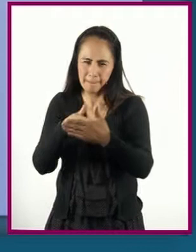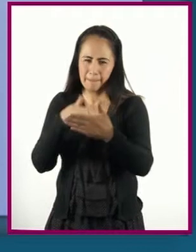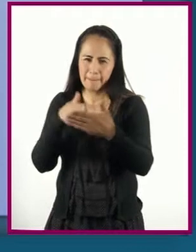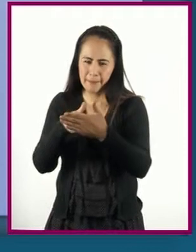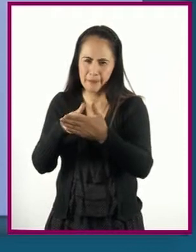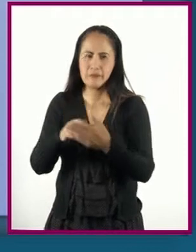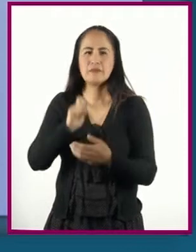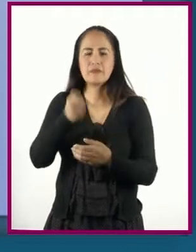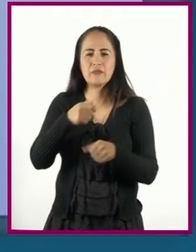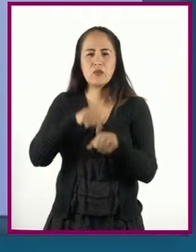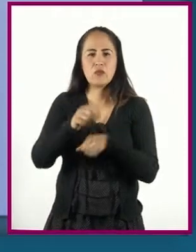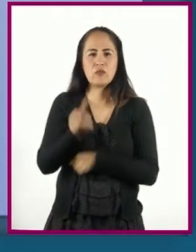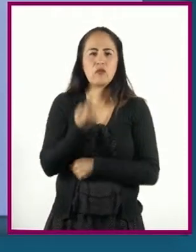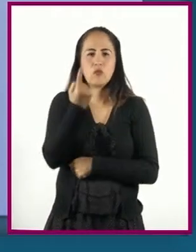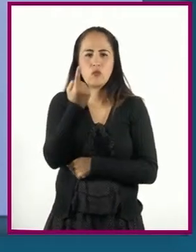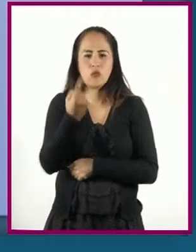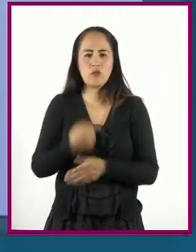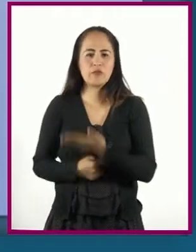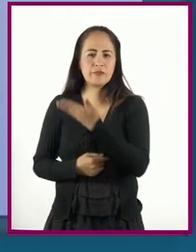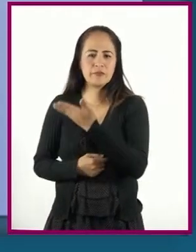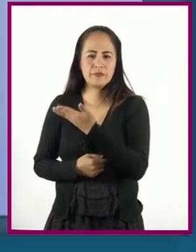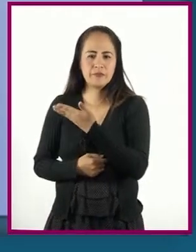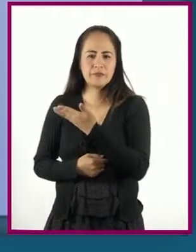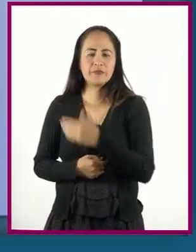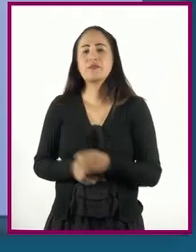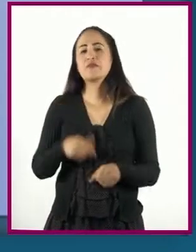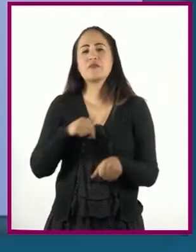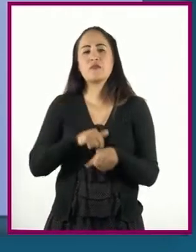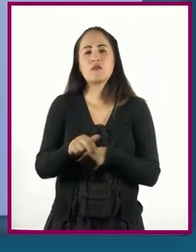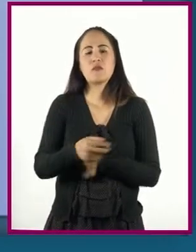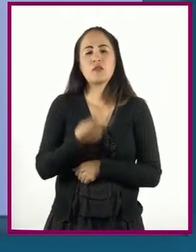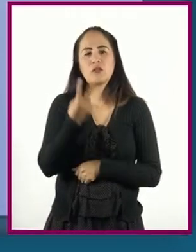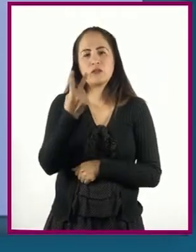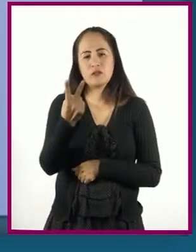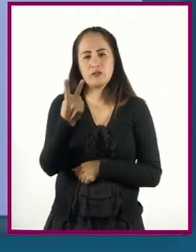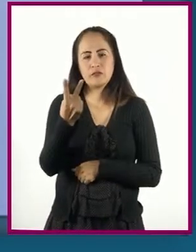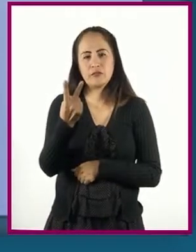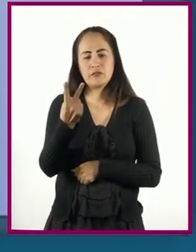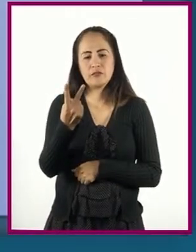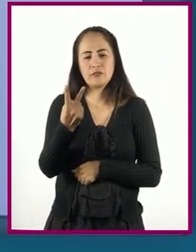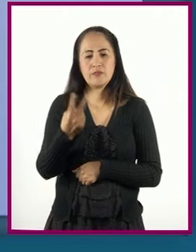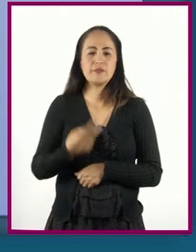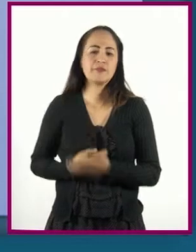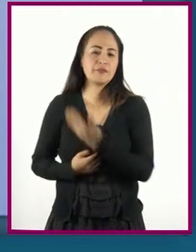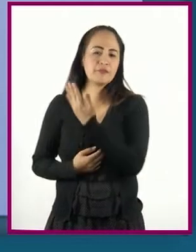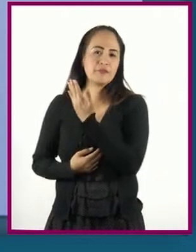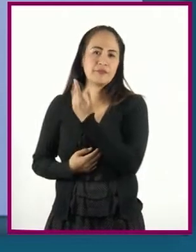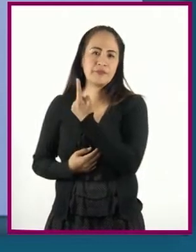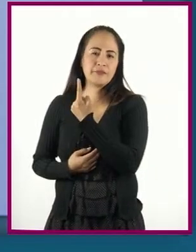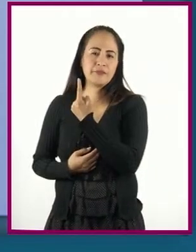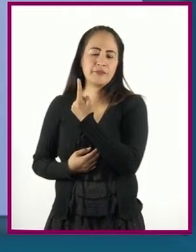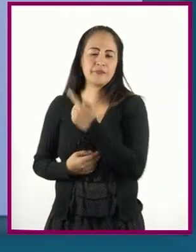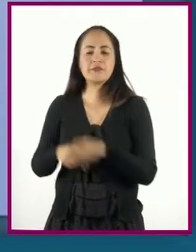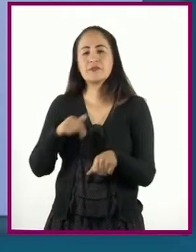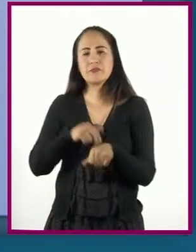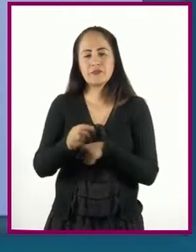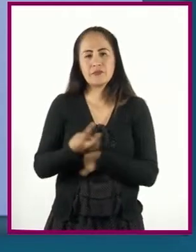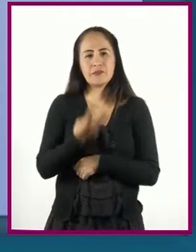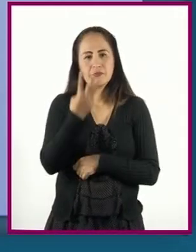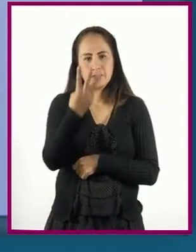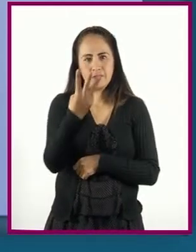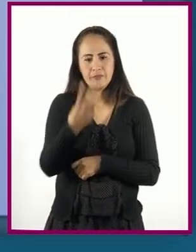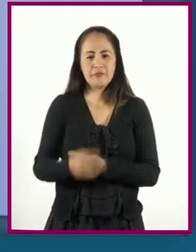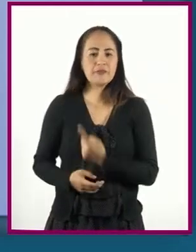Limitaciones. Las partículas se unen solo por fuerza de atracción. No puede explicar el comportamiento de la luz. No puede